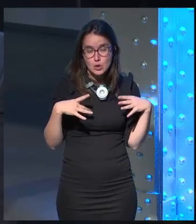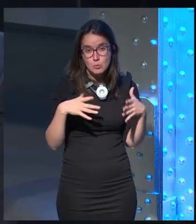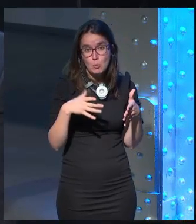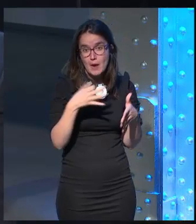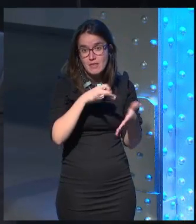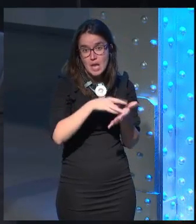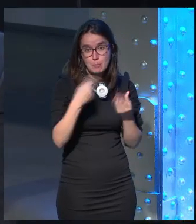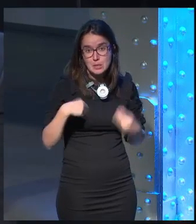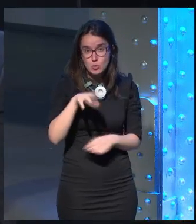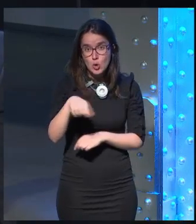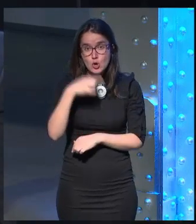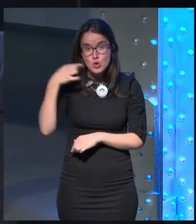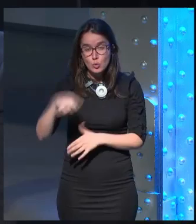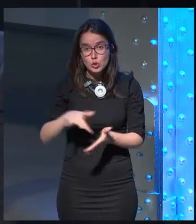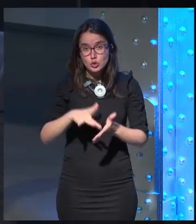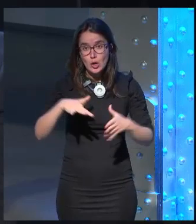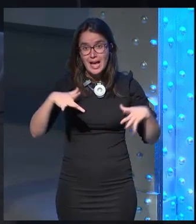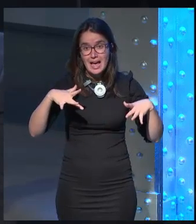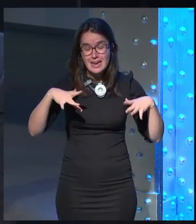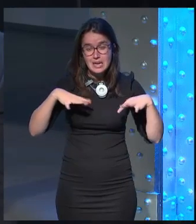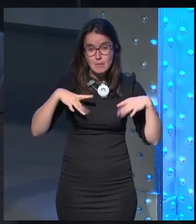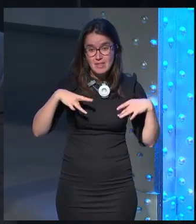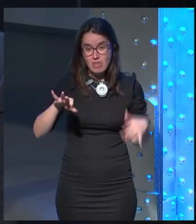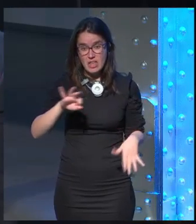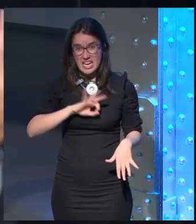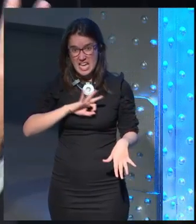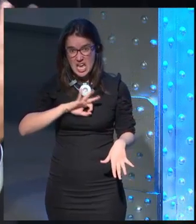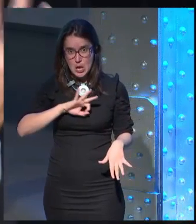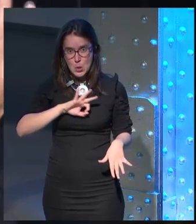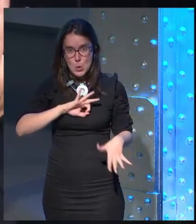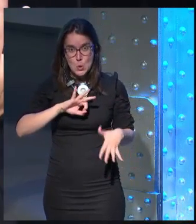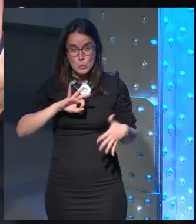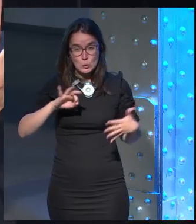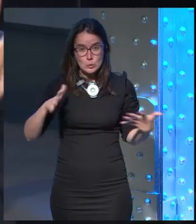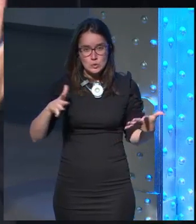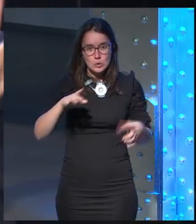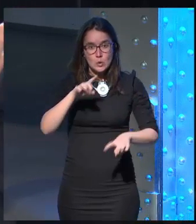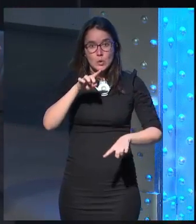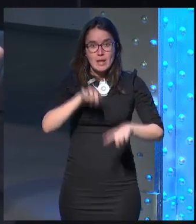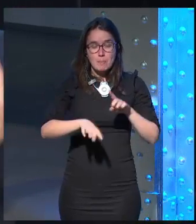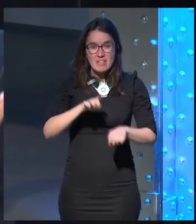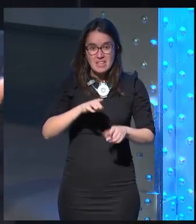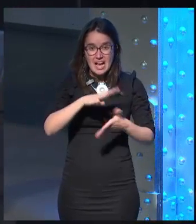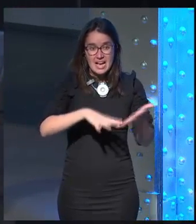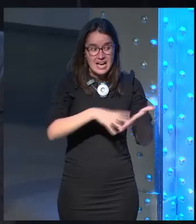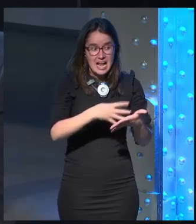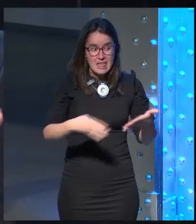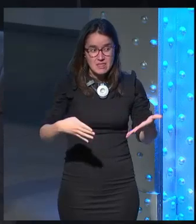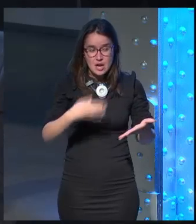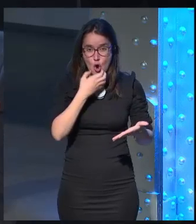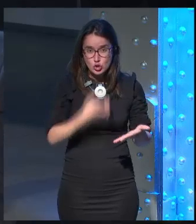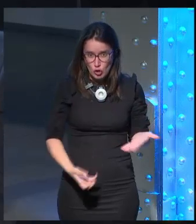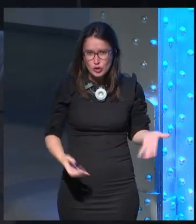mismo día. Los rusos celebran la Navidad en enero y con arreglo al calendario ortodoxo. Entonces celebramos los cumpleaños de la